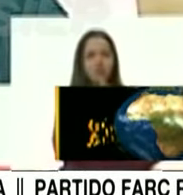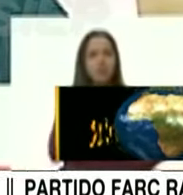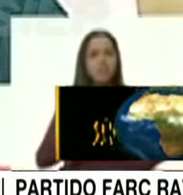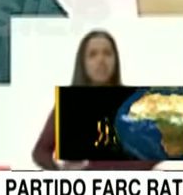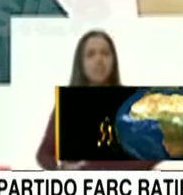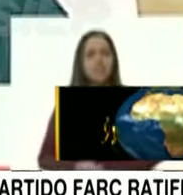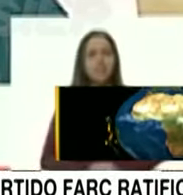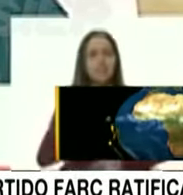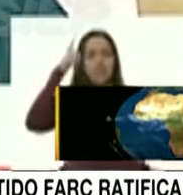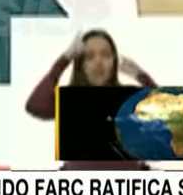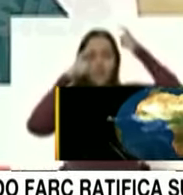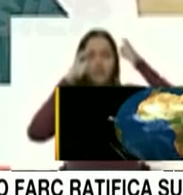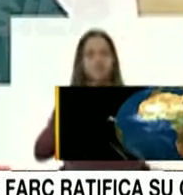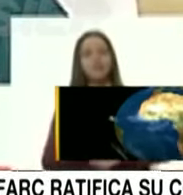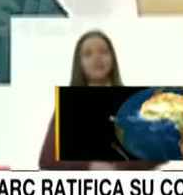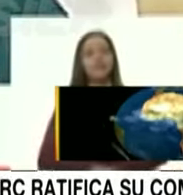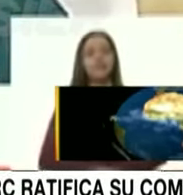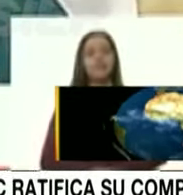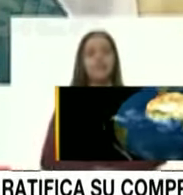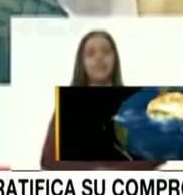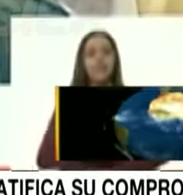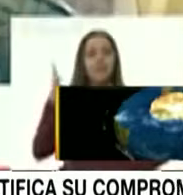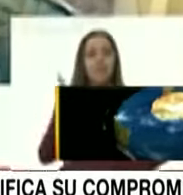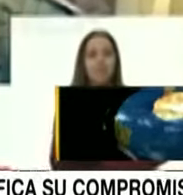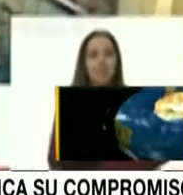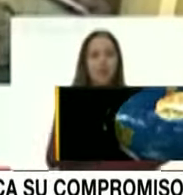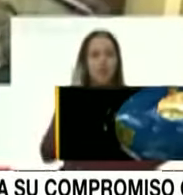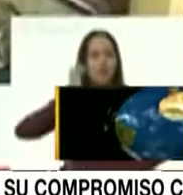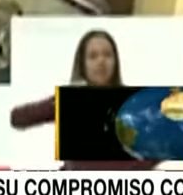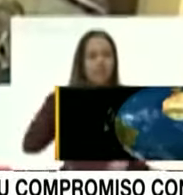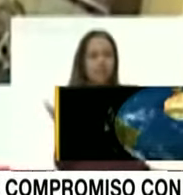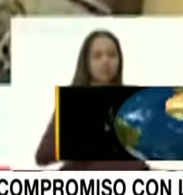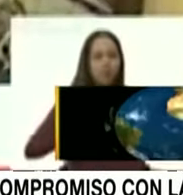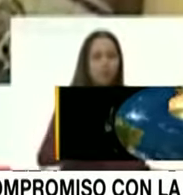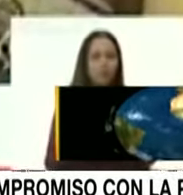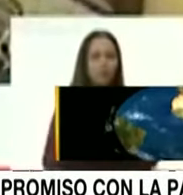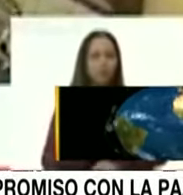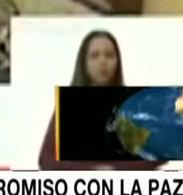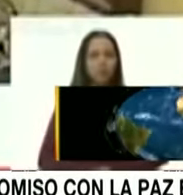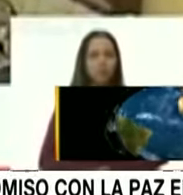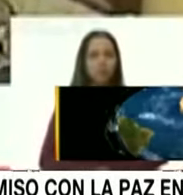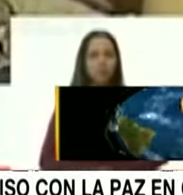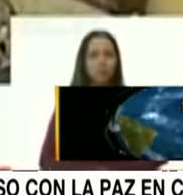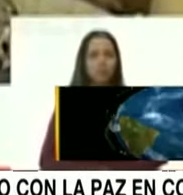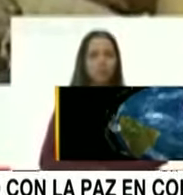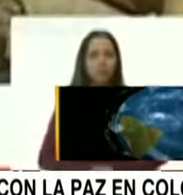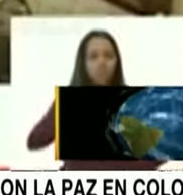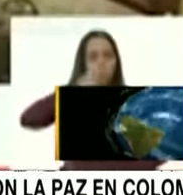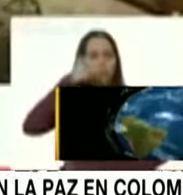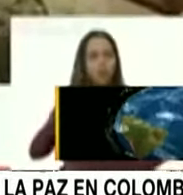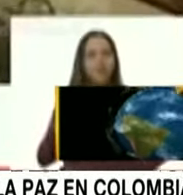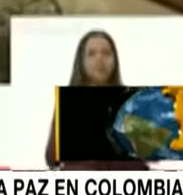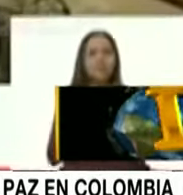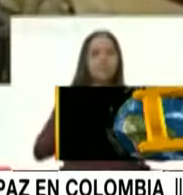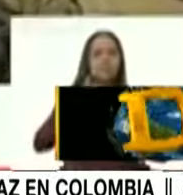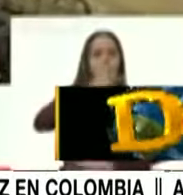Hugo Chávez, que llegaba a una patria rebelde, a un pueblo de